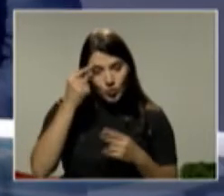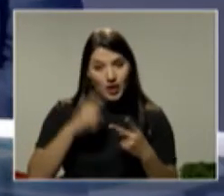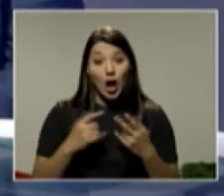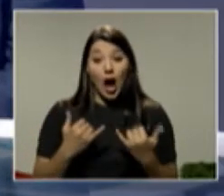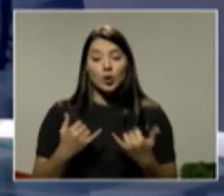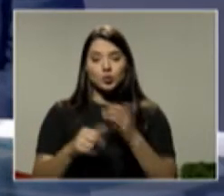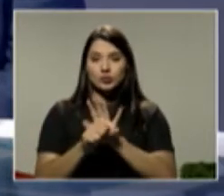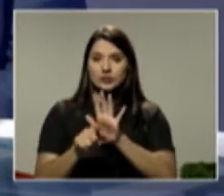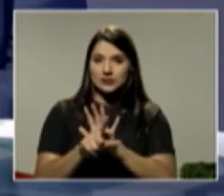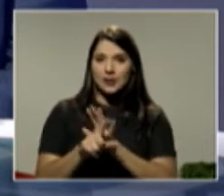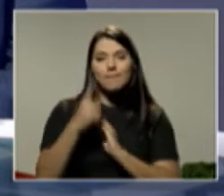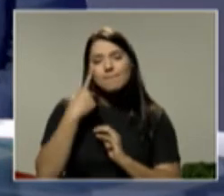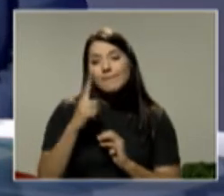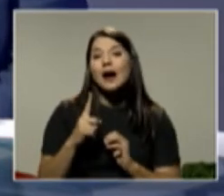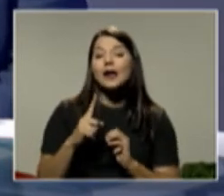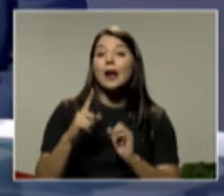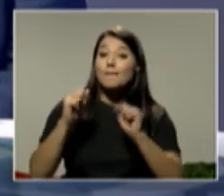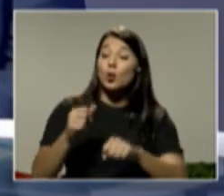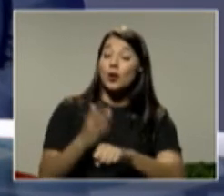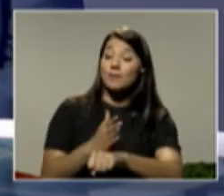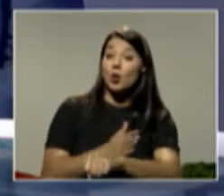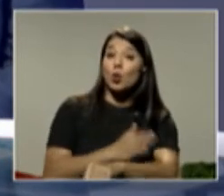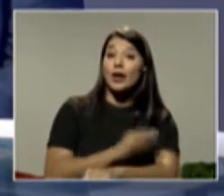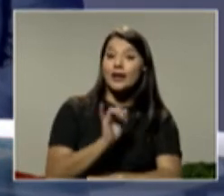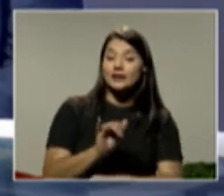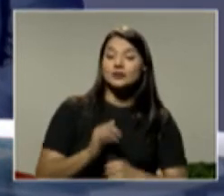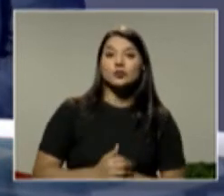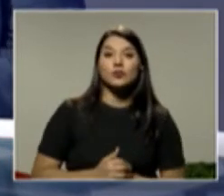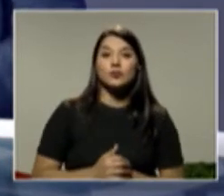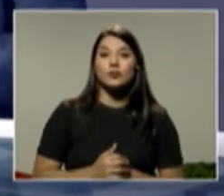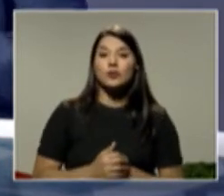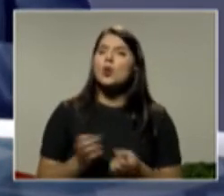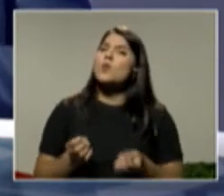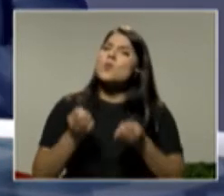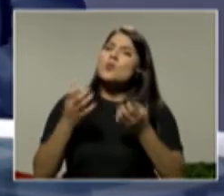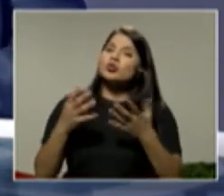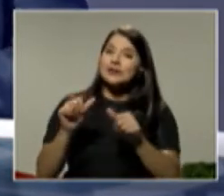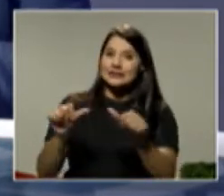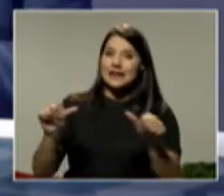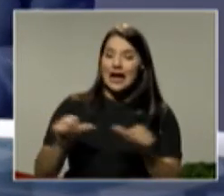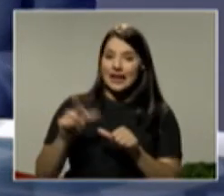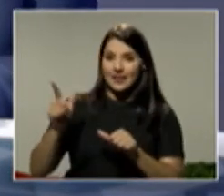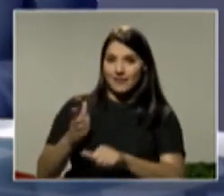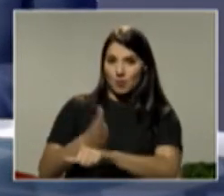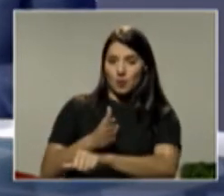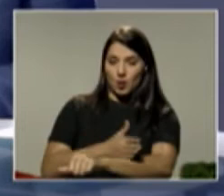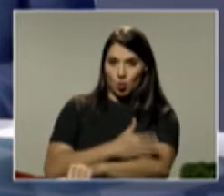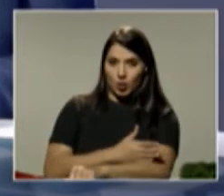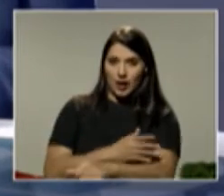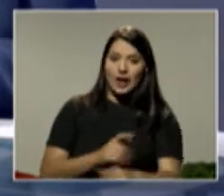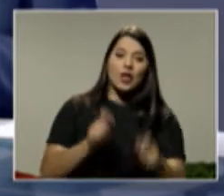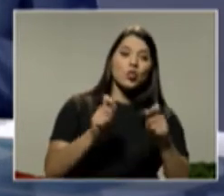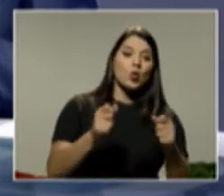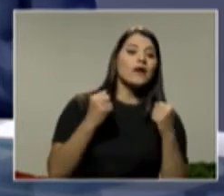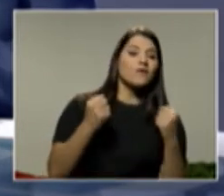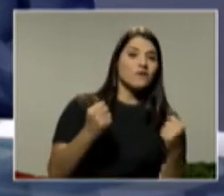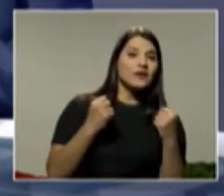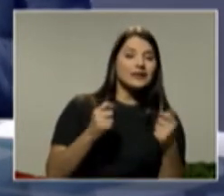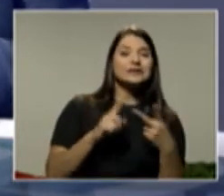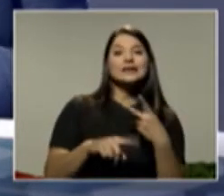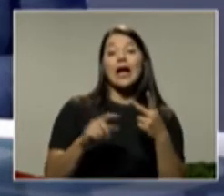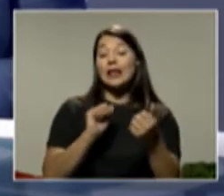Asamblea Legislativa para ir mejorando esa etapa. Son muchas áreas las que hay que mejorar. La educación física,